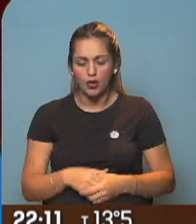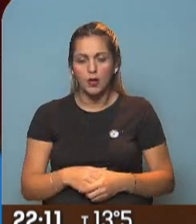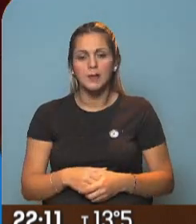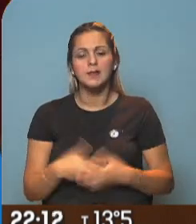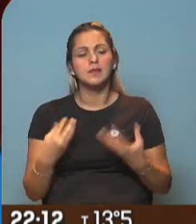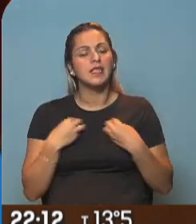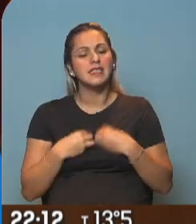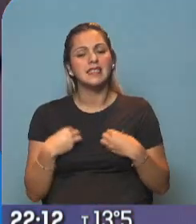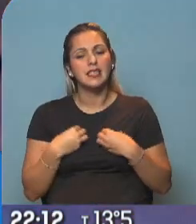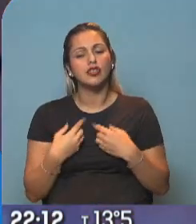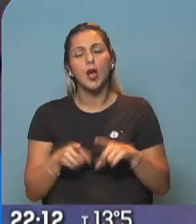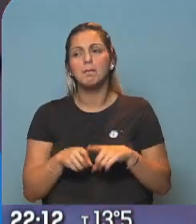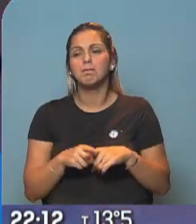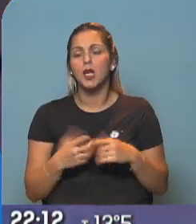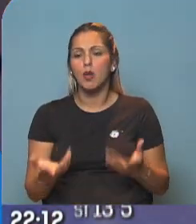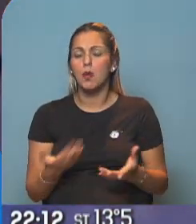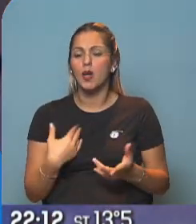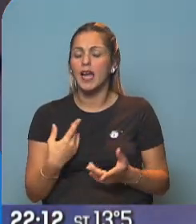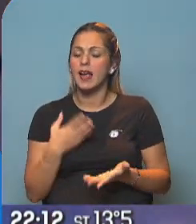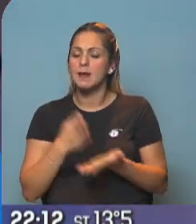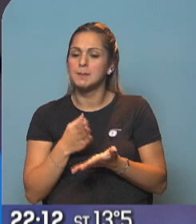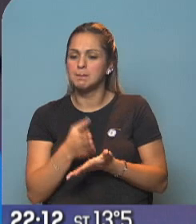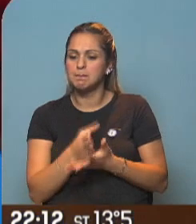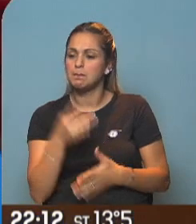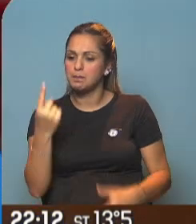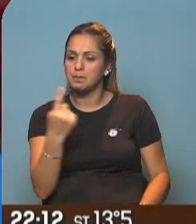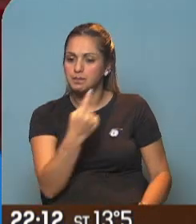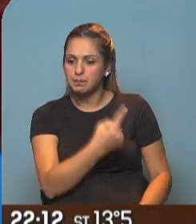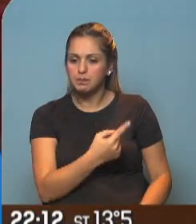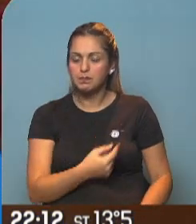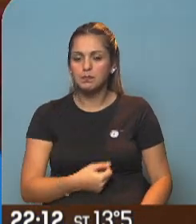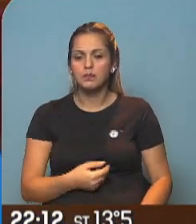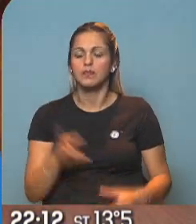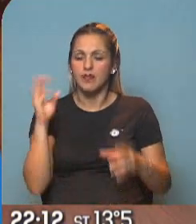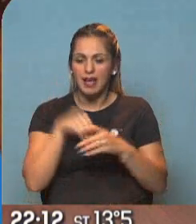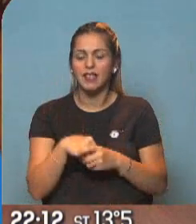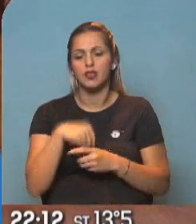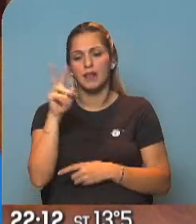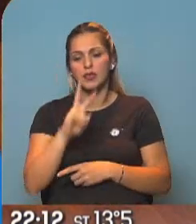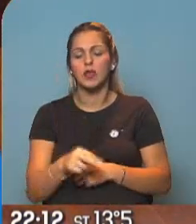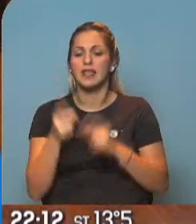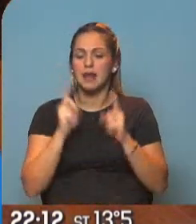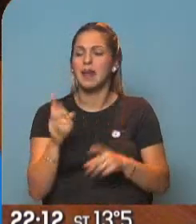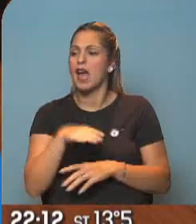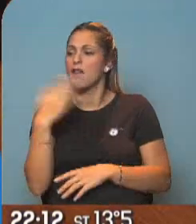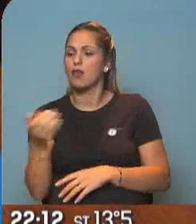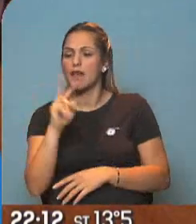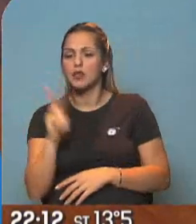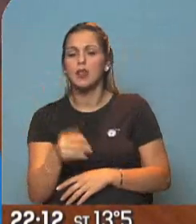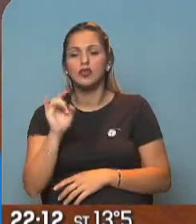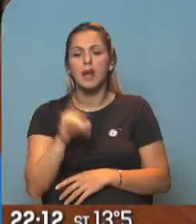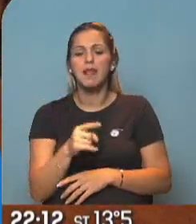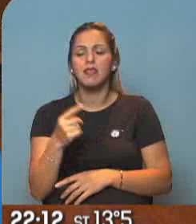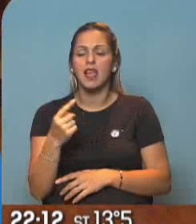sensación, Pablo, es como que se sigue cada uno, cada parte, cada fracción dentro de Venezuela y también fuera de Venezuela, solo escuchando lo que